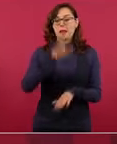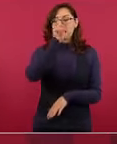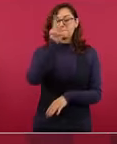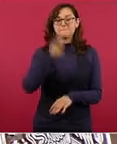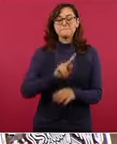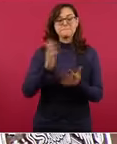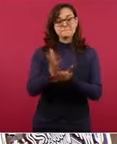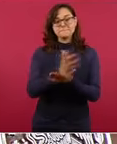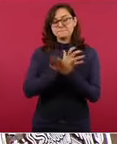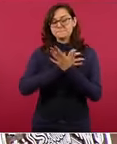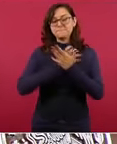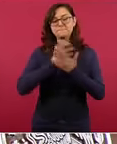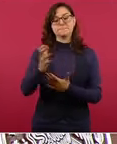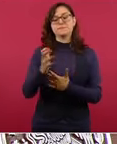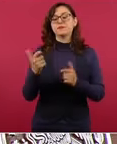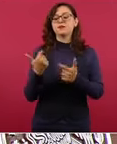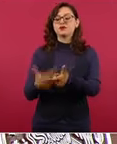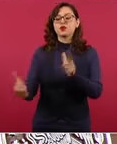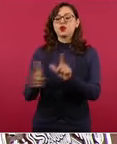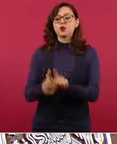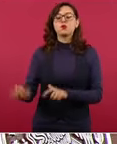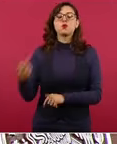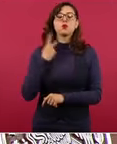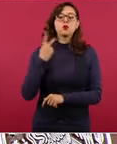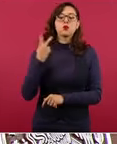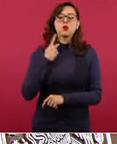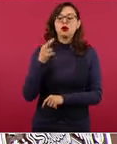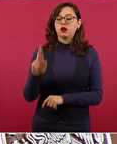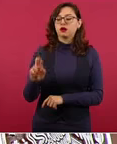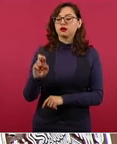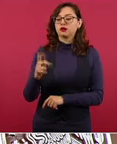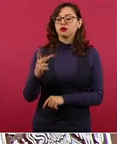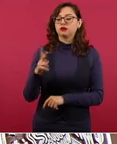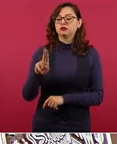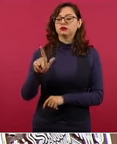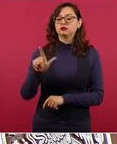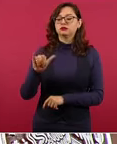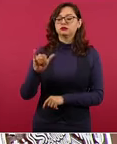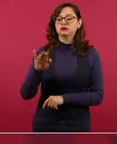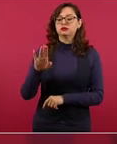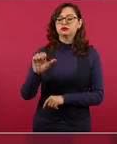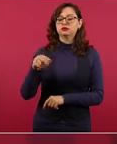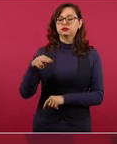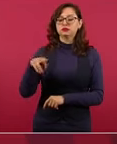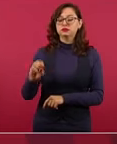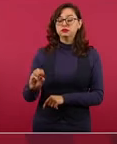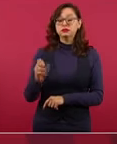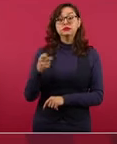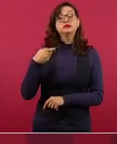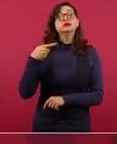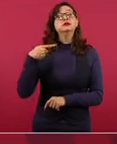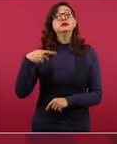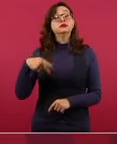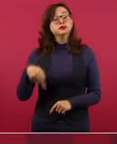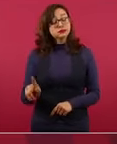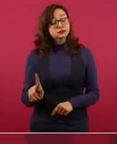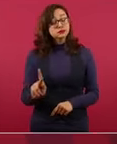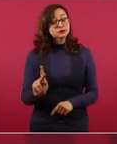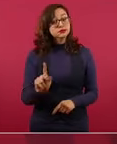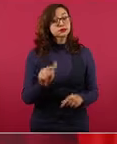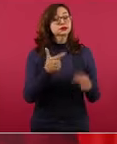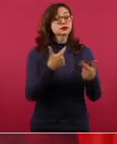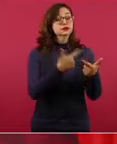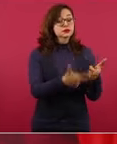los el partido republicana pero también los